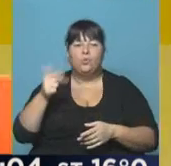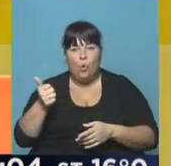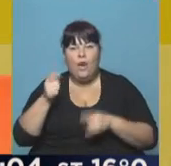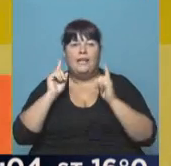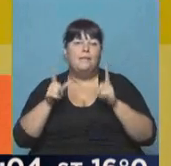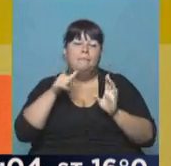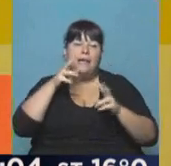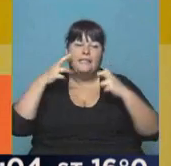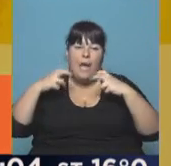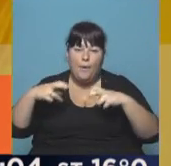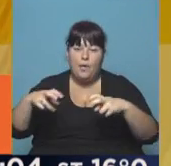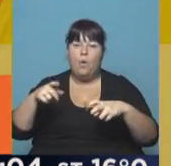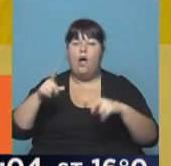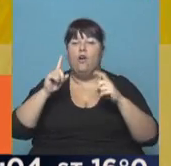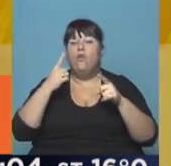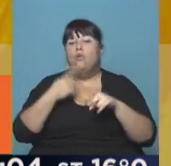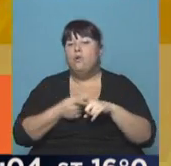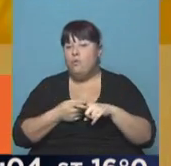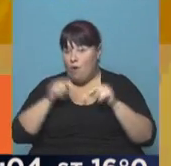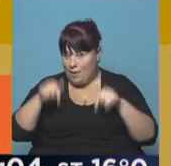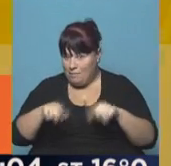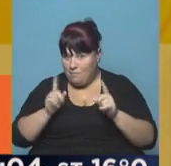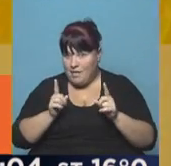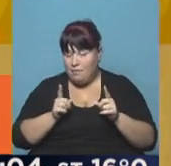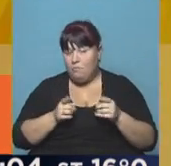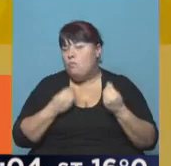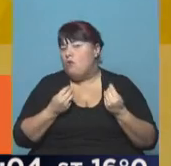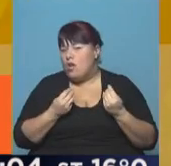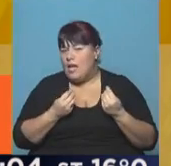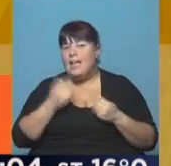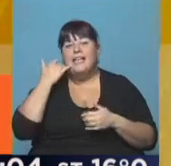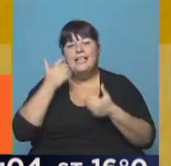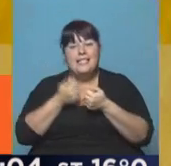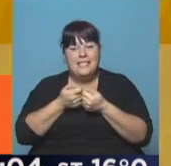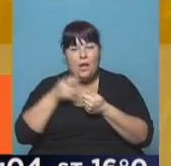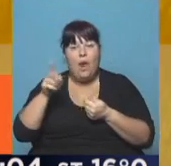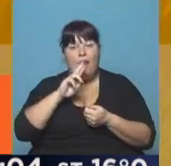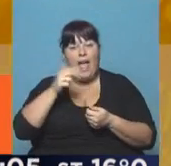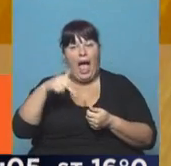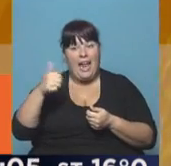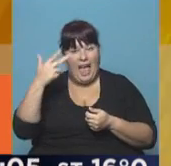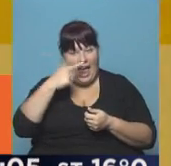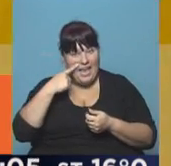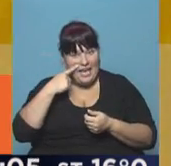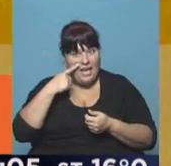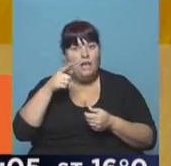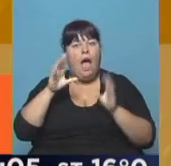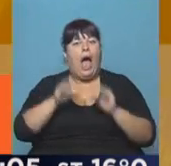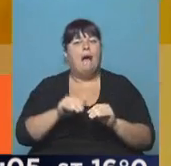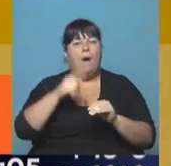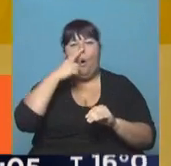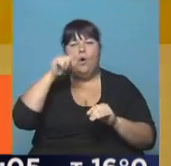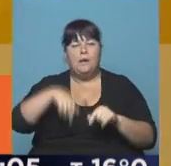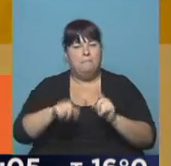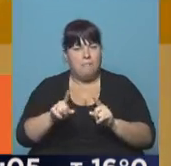donde se estaría rastrillando. ¿Por qué aquí? Porque el celular de Anahí Benítez, se apagó por